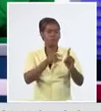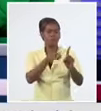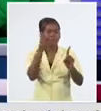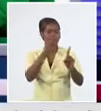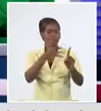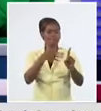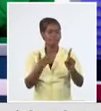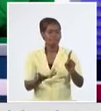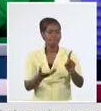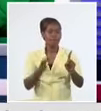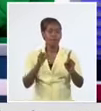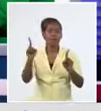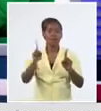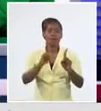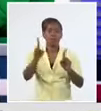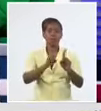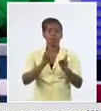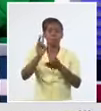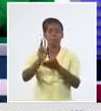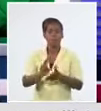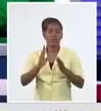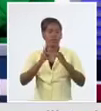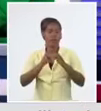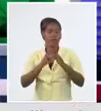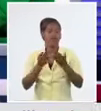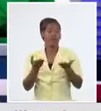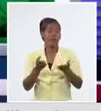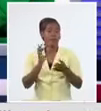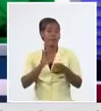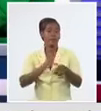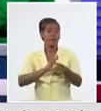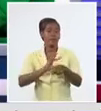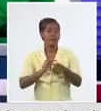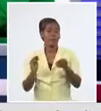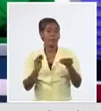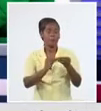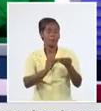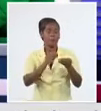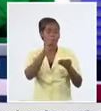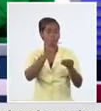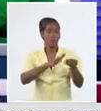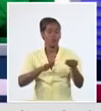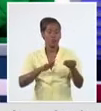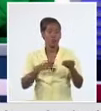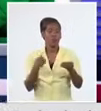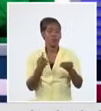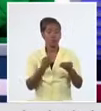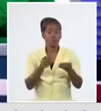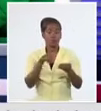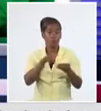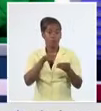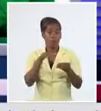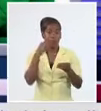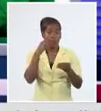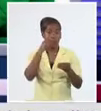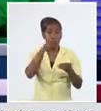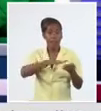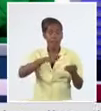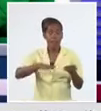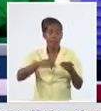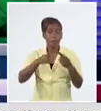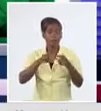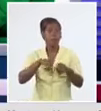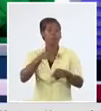familia. Pero los adolescentes, vamos a referirnos fundamentalmente a 15 a 18 años, que son los de mayor incidencia en este